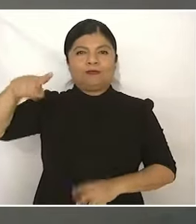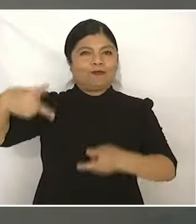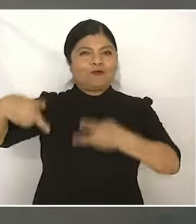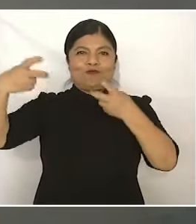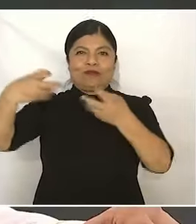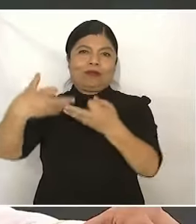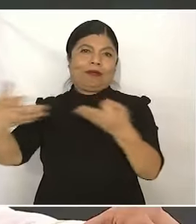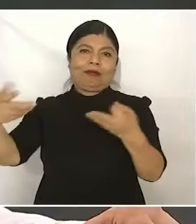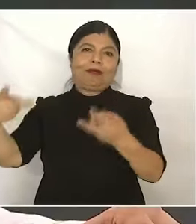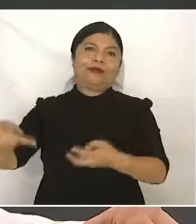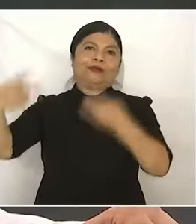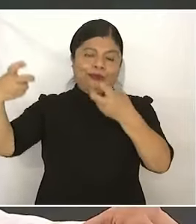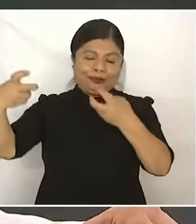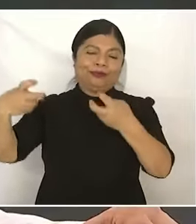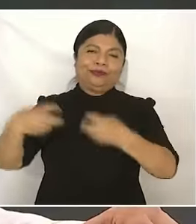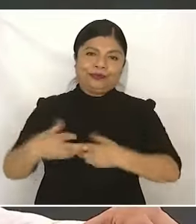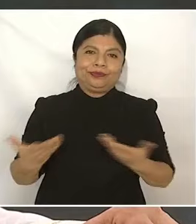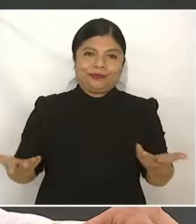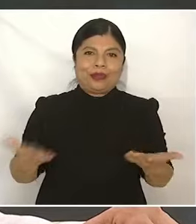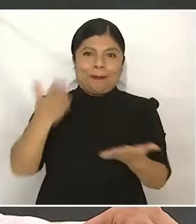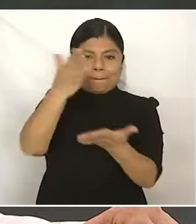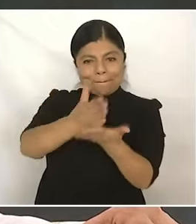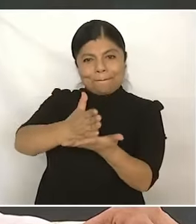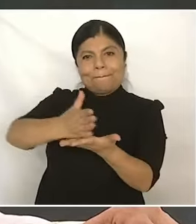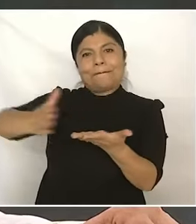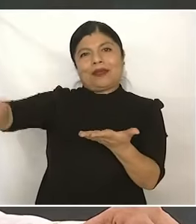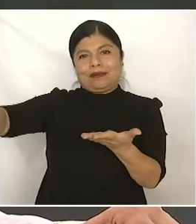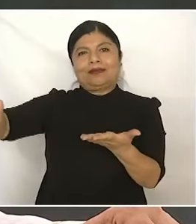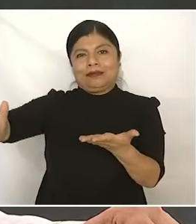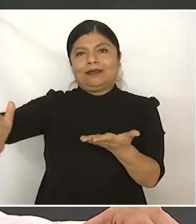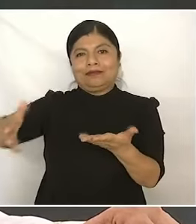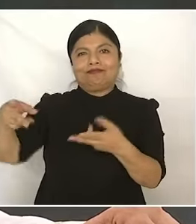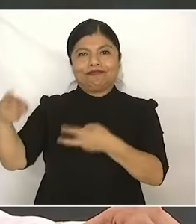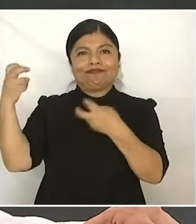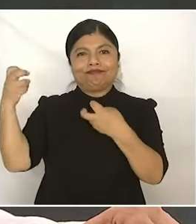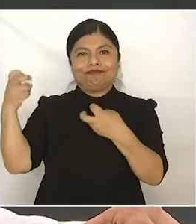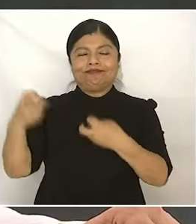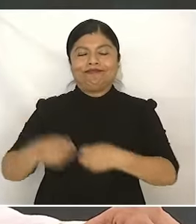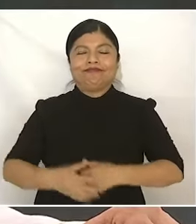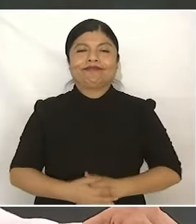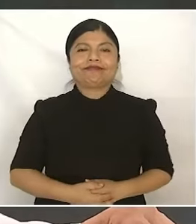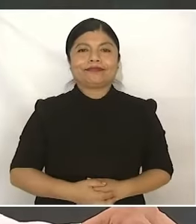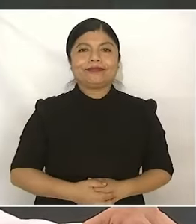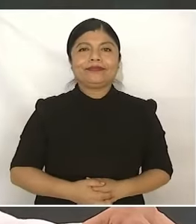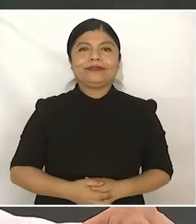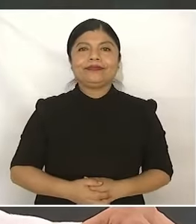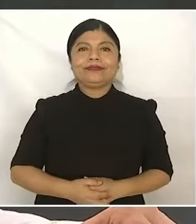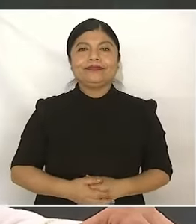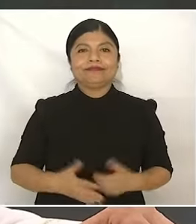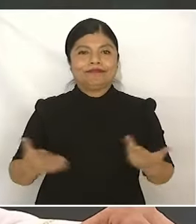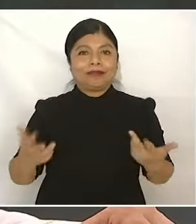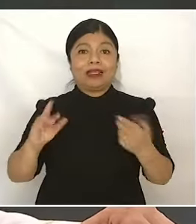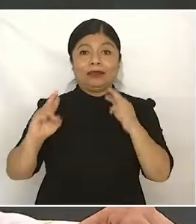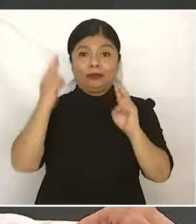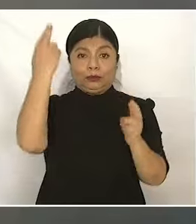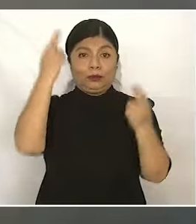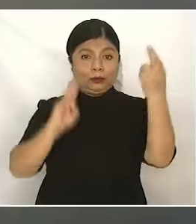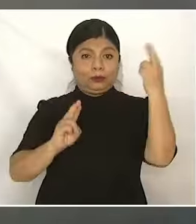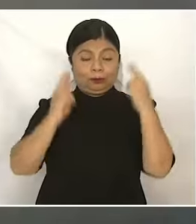zarpazo y nos quitaron la mitad de nuestro territorio. Con la revolución